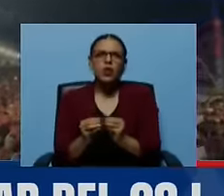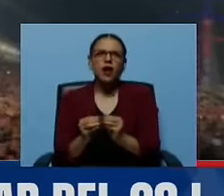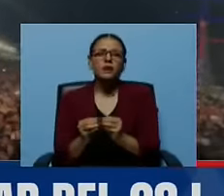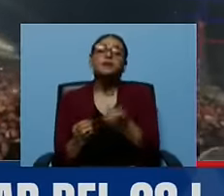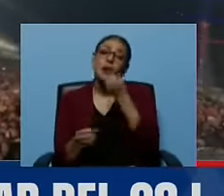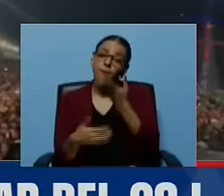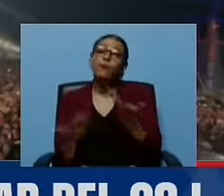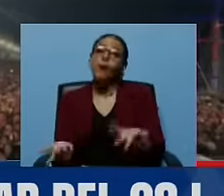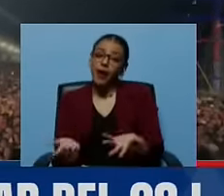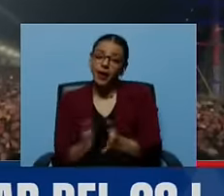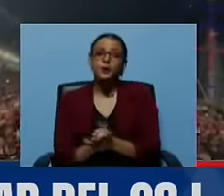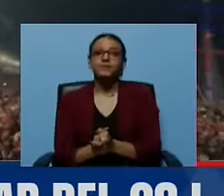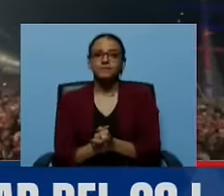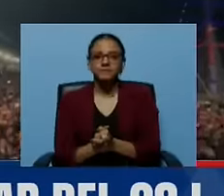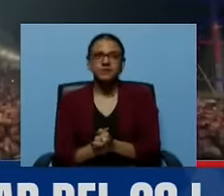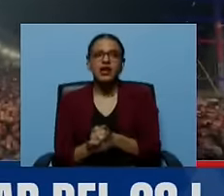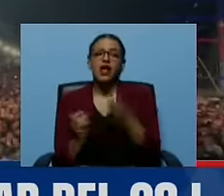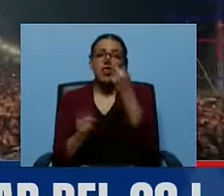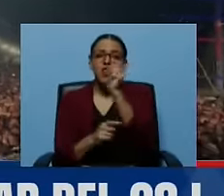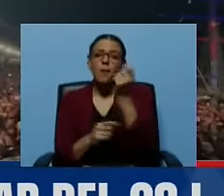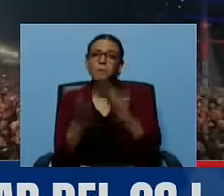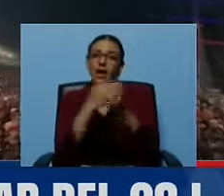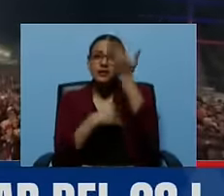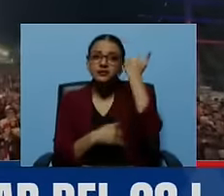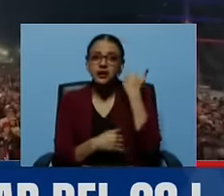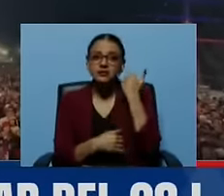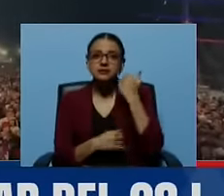Bueno, hace 2 meses,